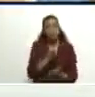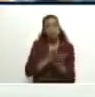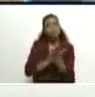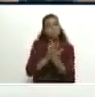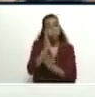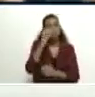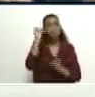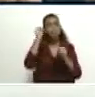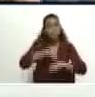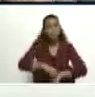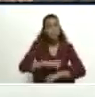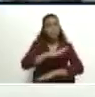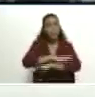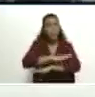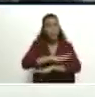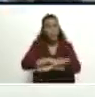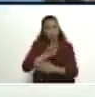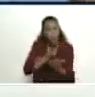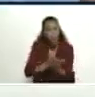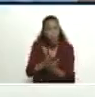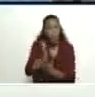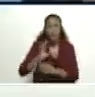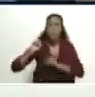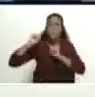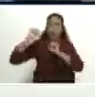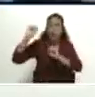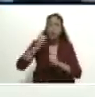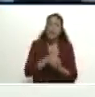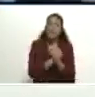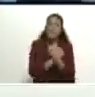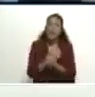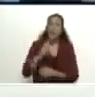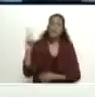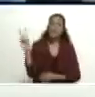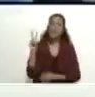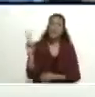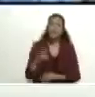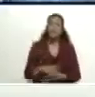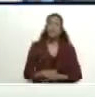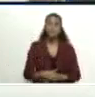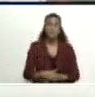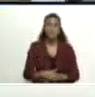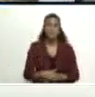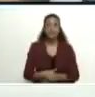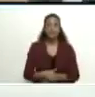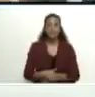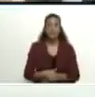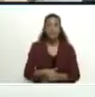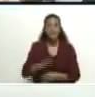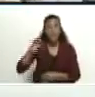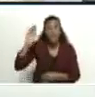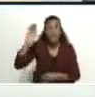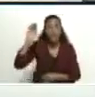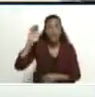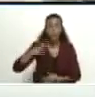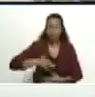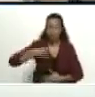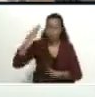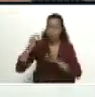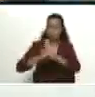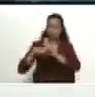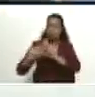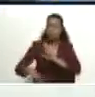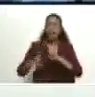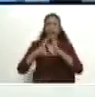pues. El camino del patriotismo, del amor a Venezuela, ese futuro que hay que garantizarle